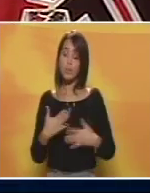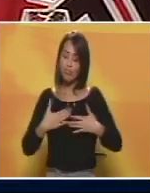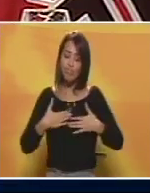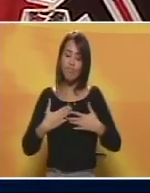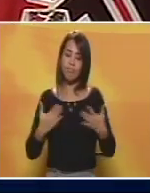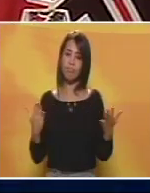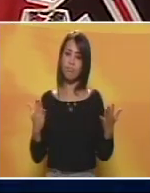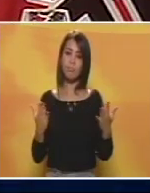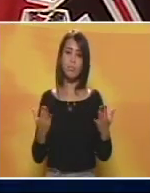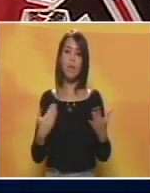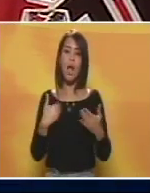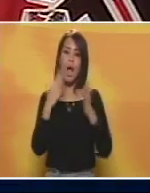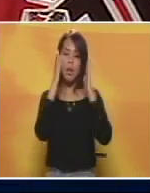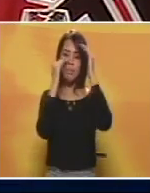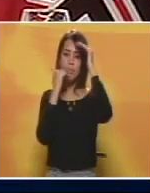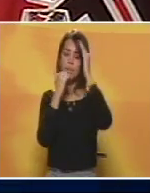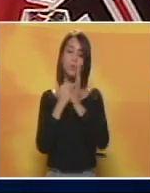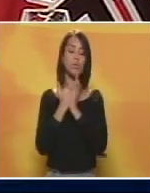una debida